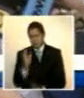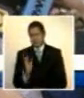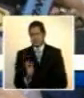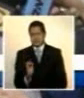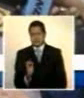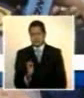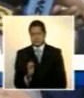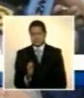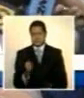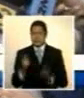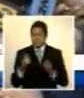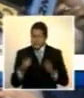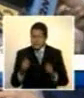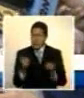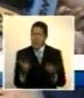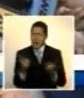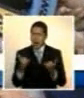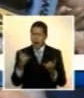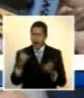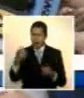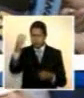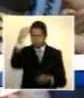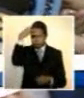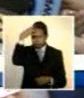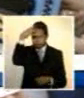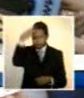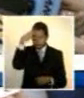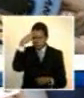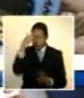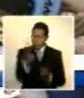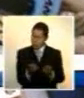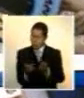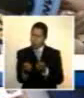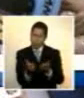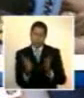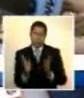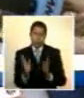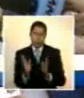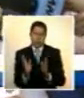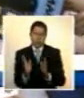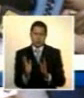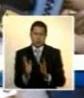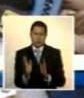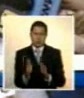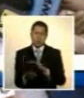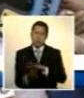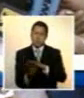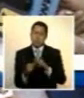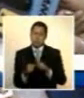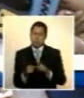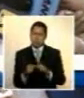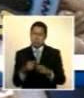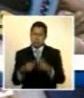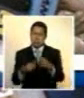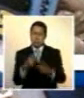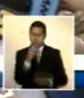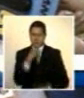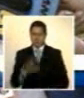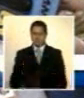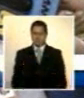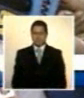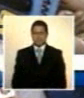Se le está practicando en estos momentos una tomografía cerebral de control y esperamos que siga pues su evolución